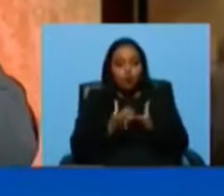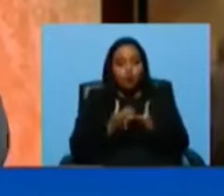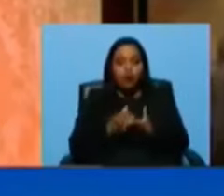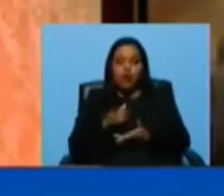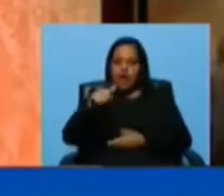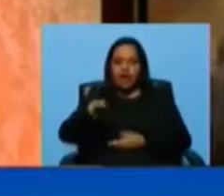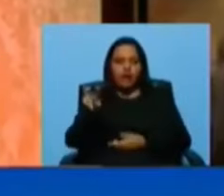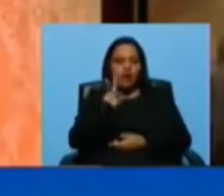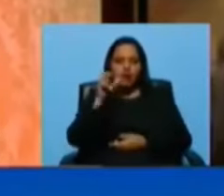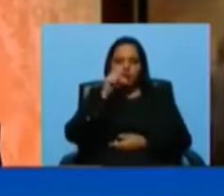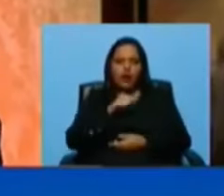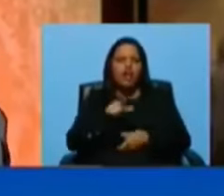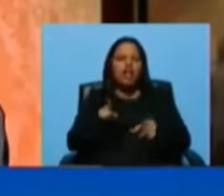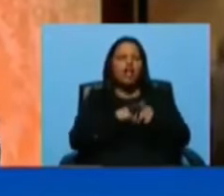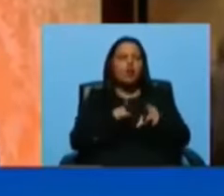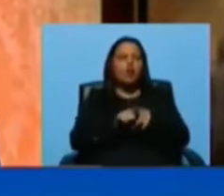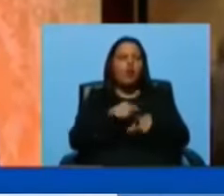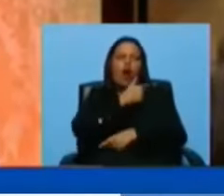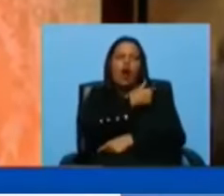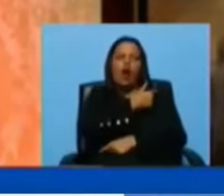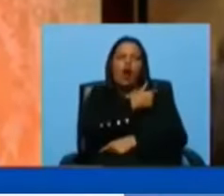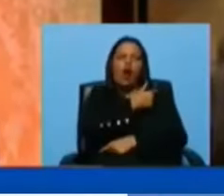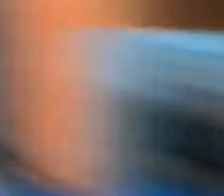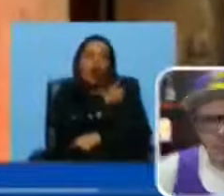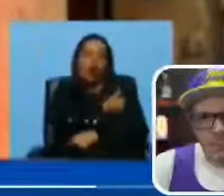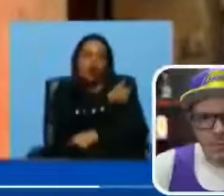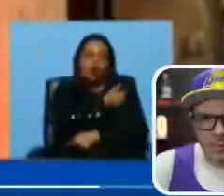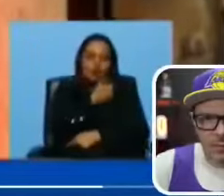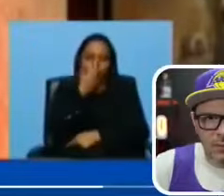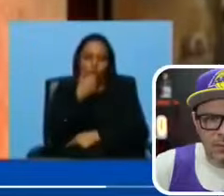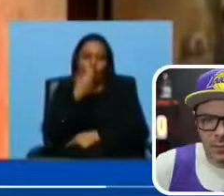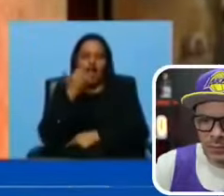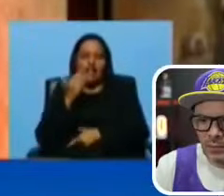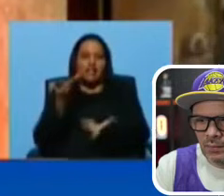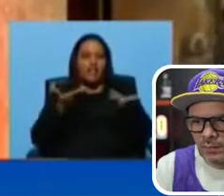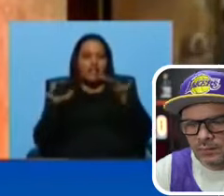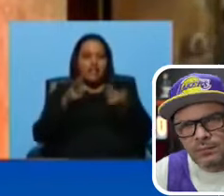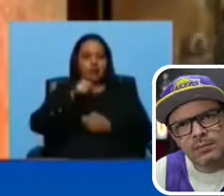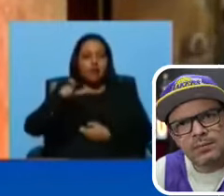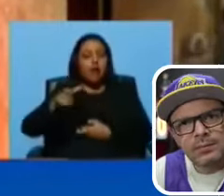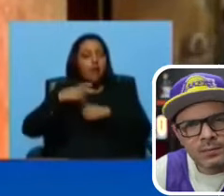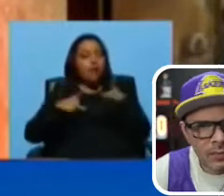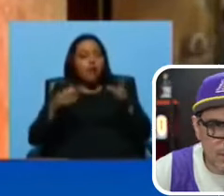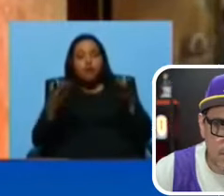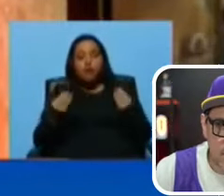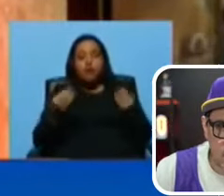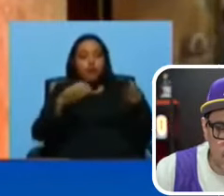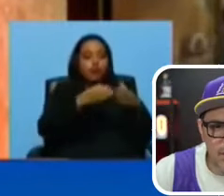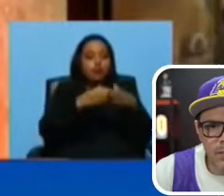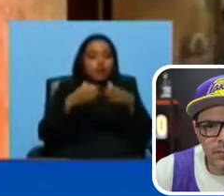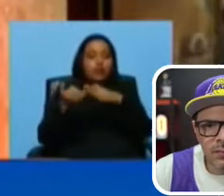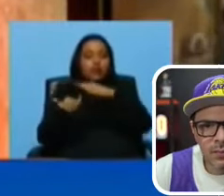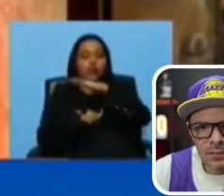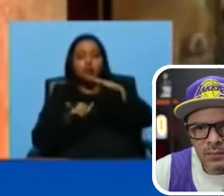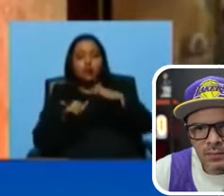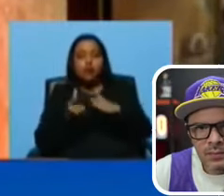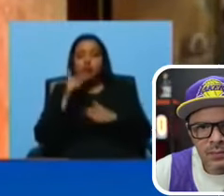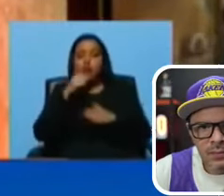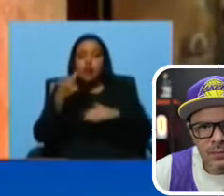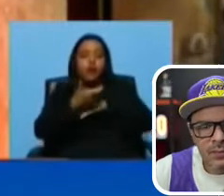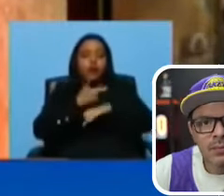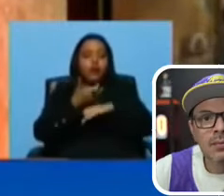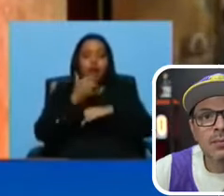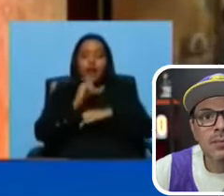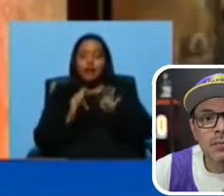Roja que funcionan prestando un servicio a a las personas Pero hay muchas organizaciones no gubernamentales que son